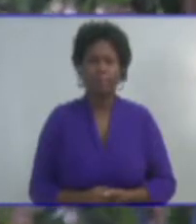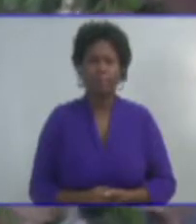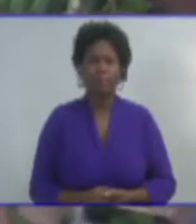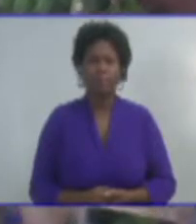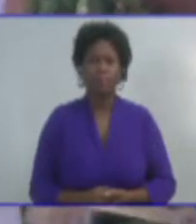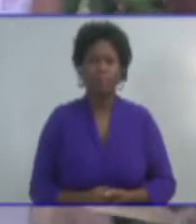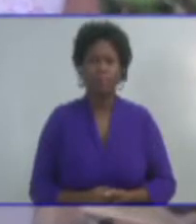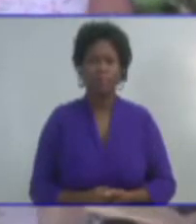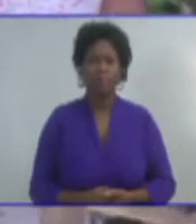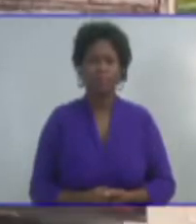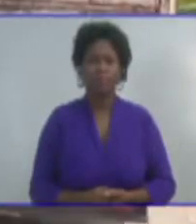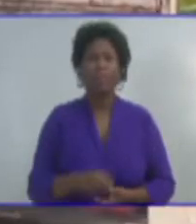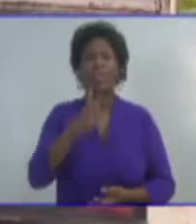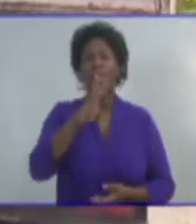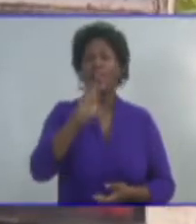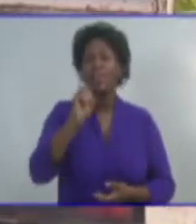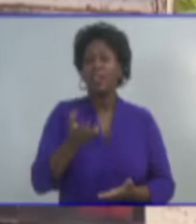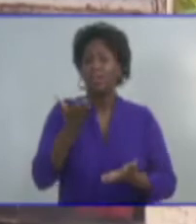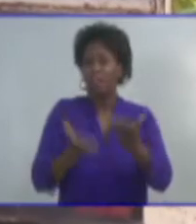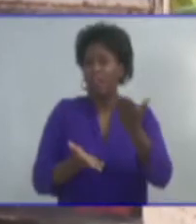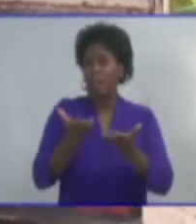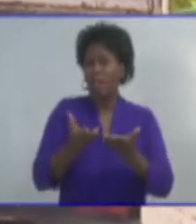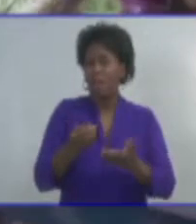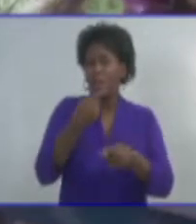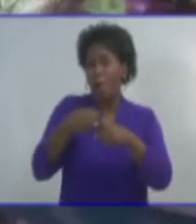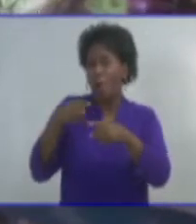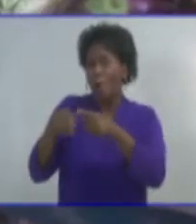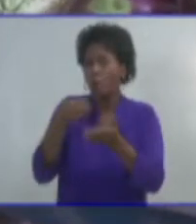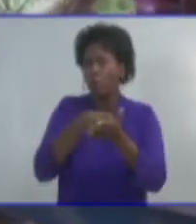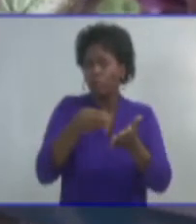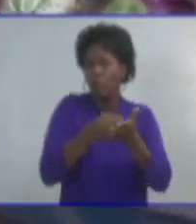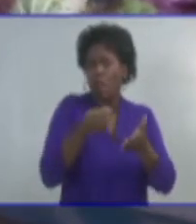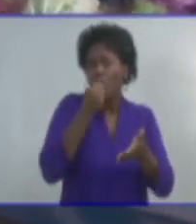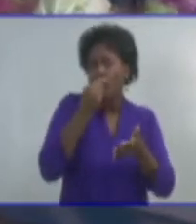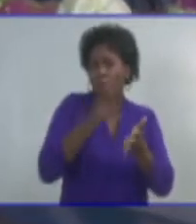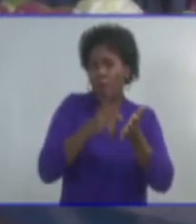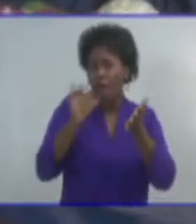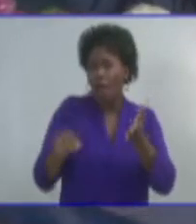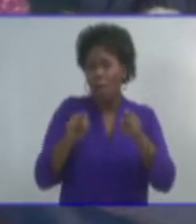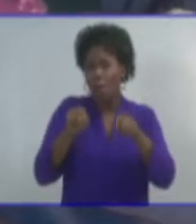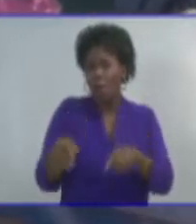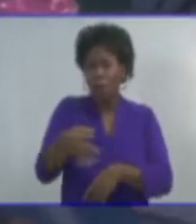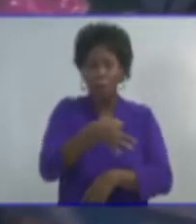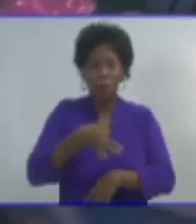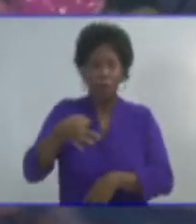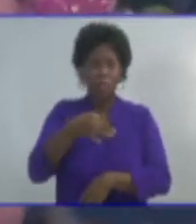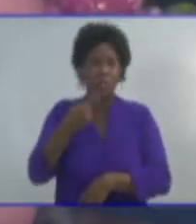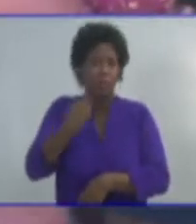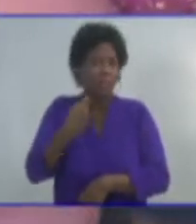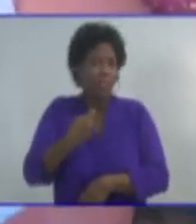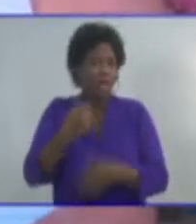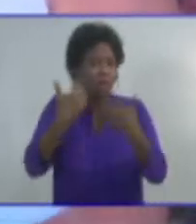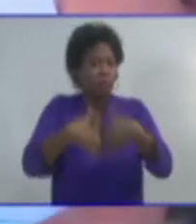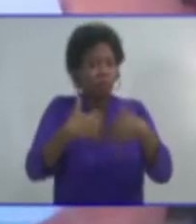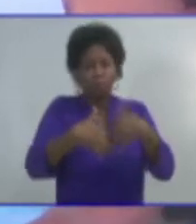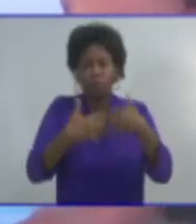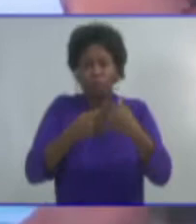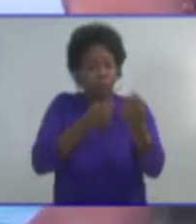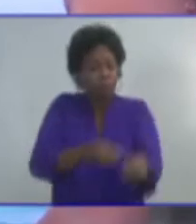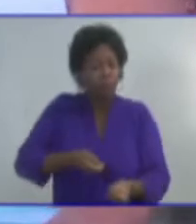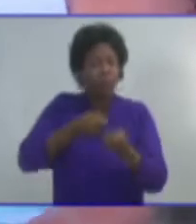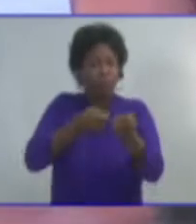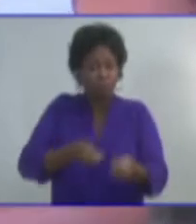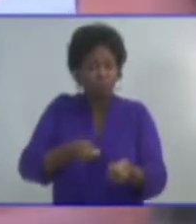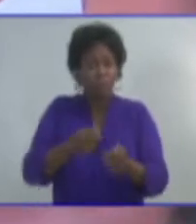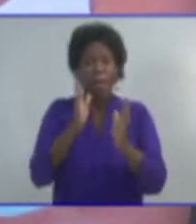Para entregar 30 libras per cápita de viandas, hortalizas, frutas y granos en el municipio, deben producirse más de 3.000 toneladas de